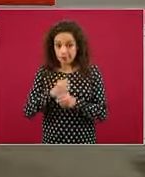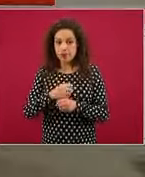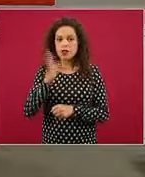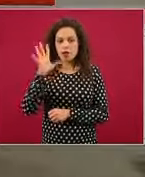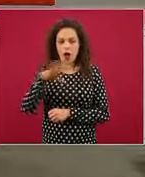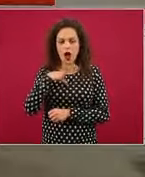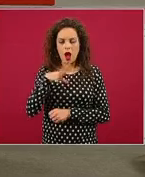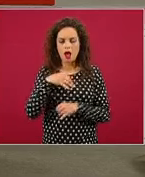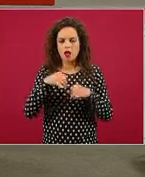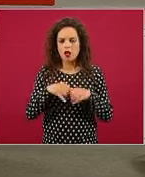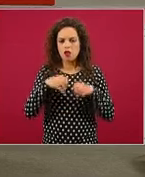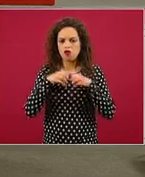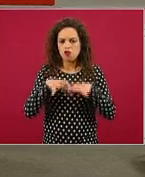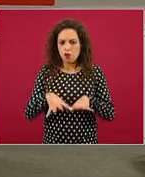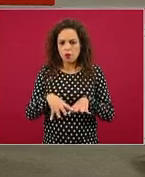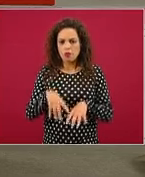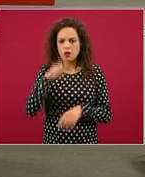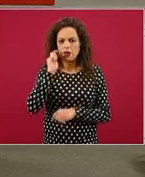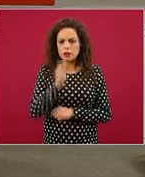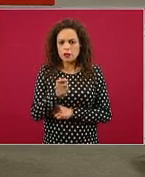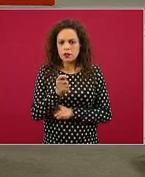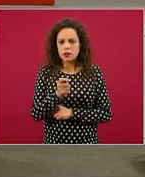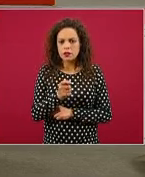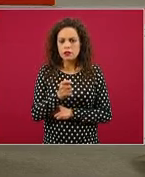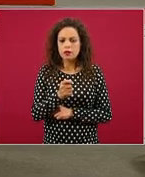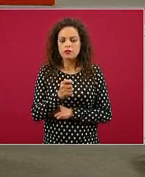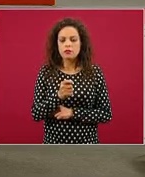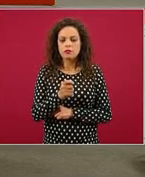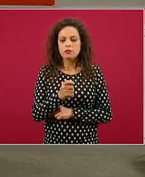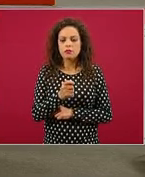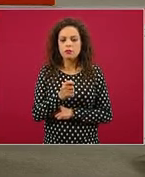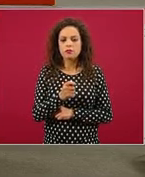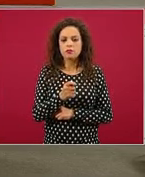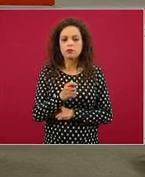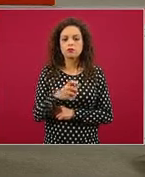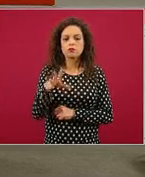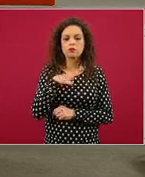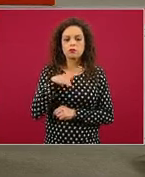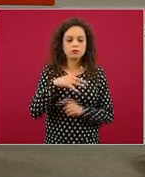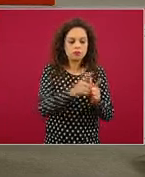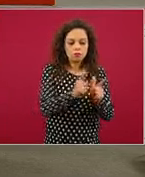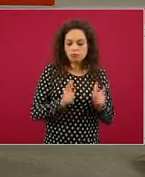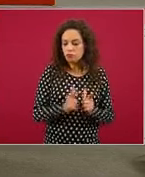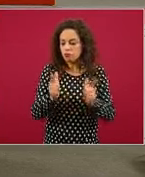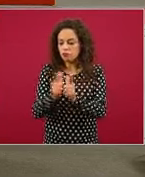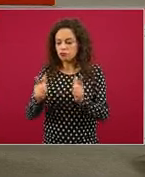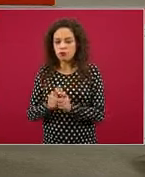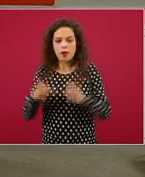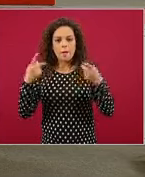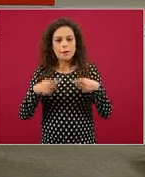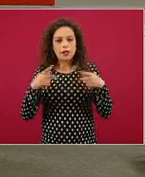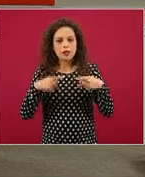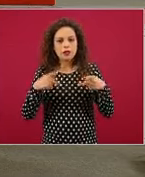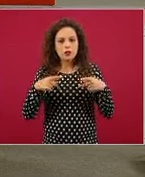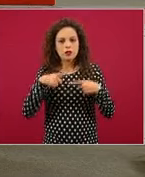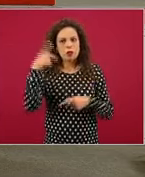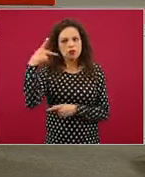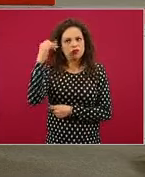también expresiones gráficas de movimientos antivacunales, grupos de personas que tienen alguna